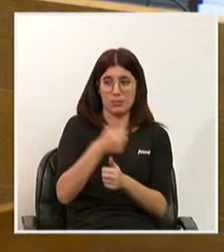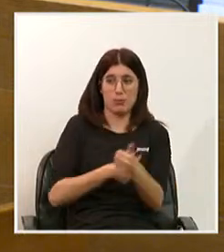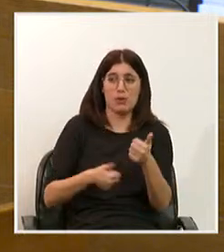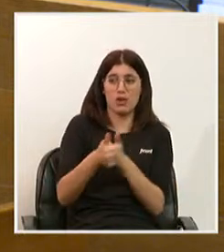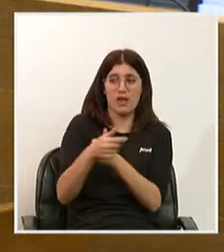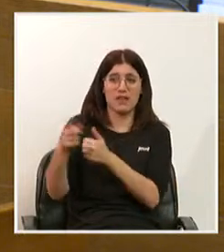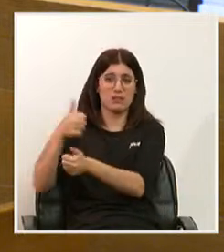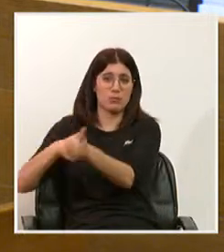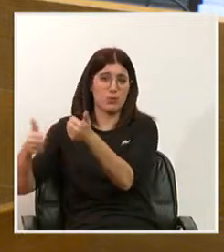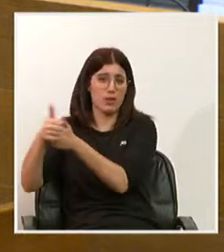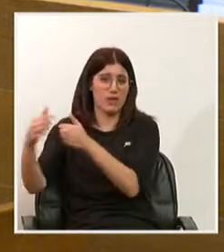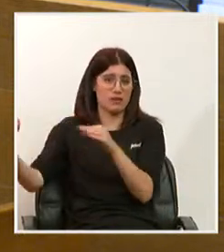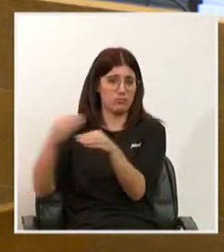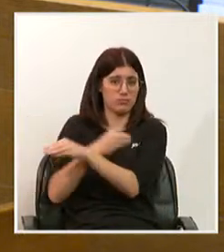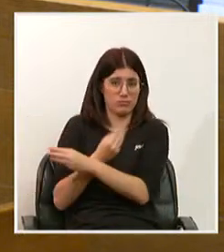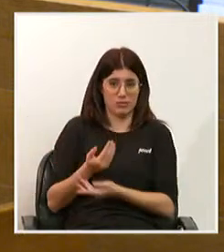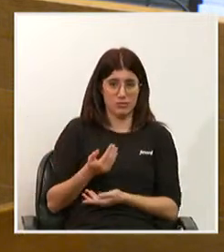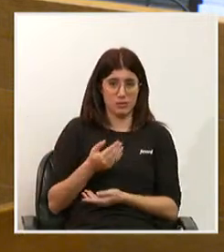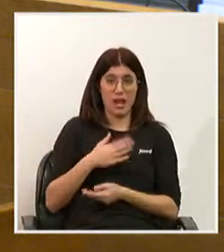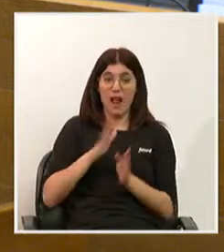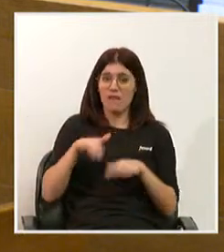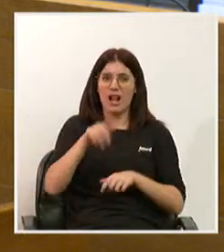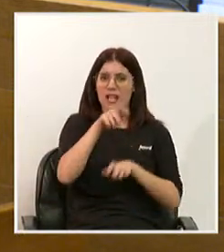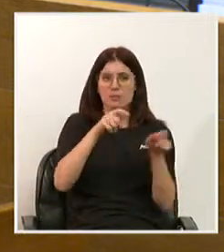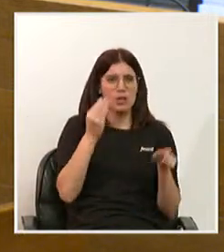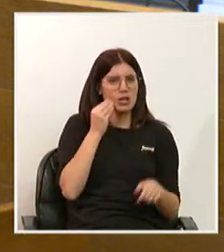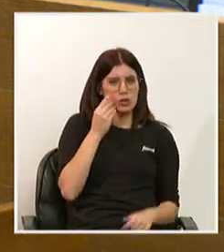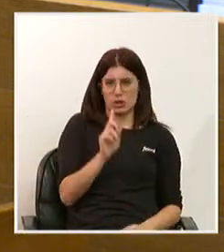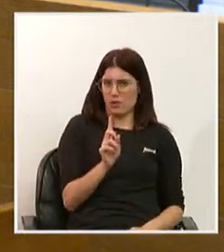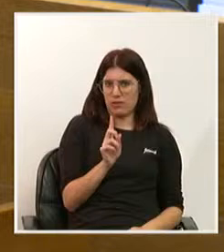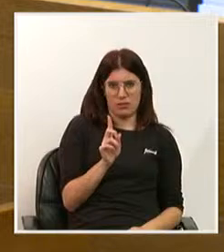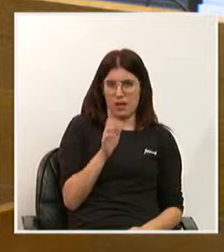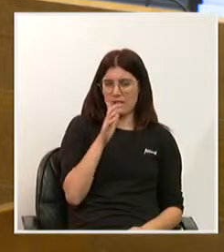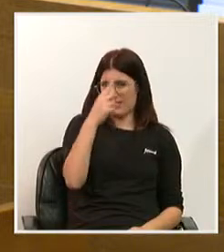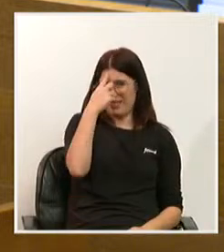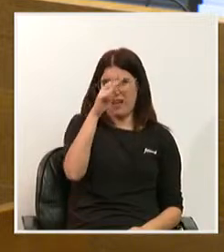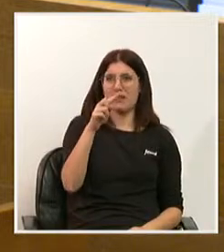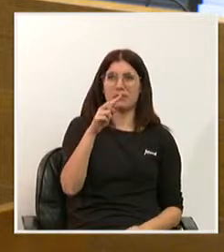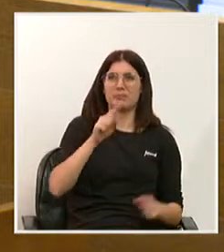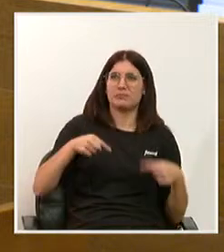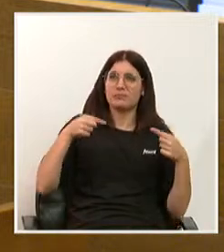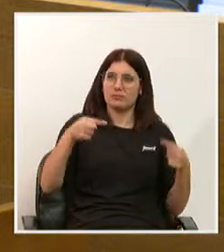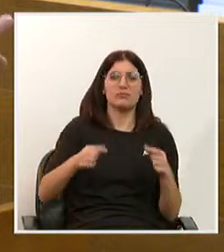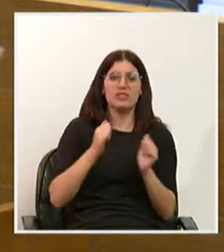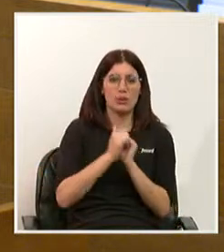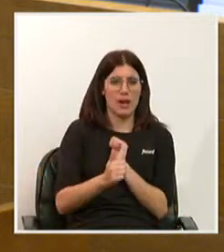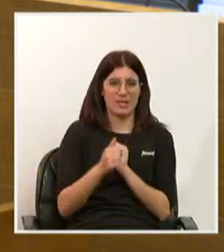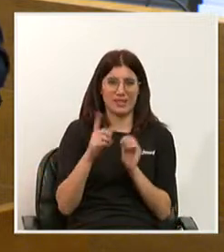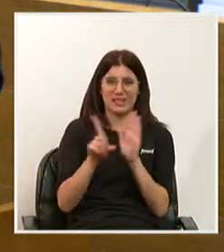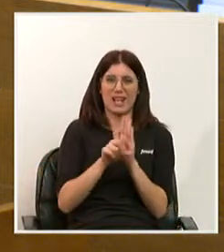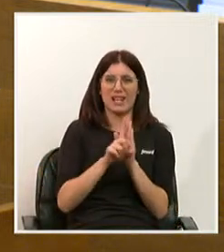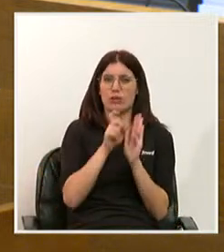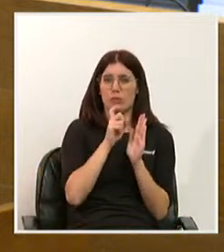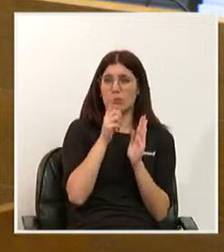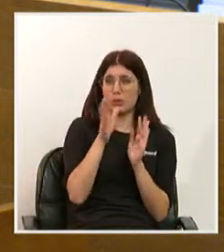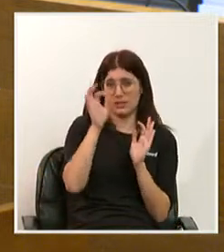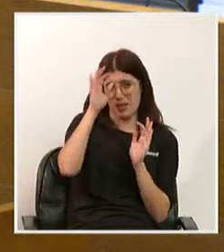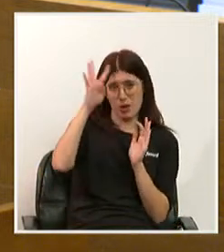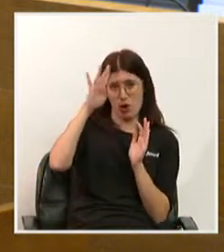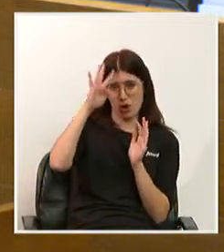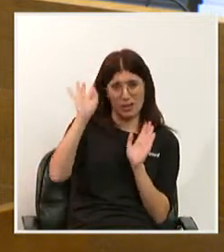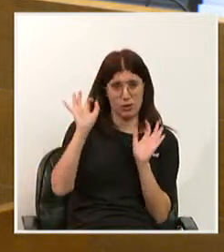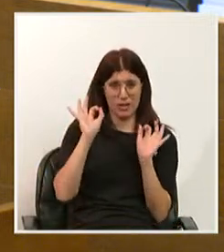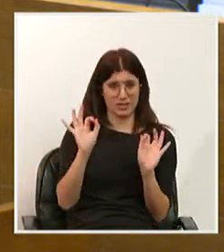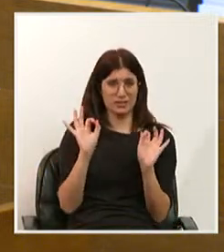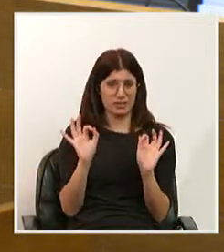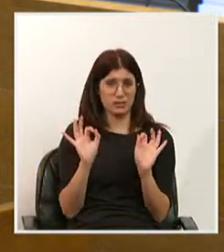nosotros y la gente al final no es tonta Al final sabe pues Cuáles son las consecuencias no de estas leyes que al final son ideológicas que nada tienen que